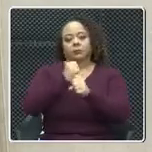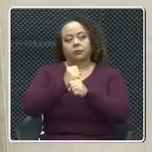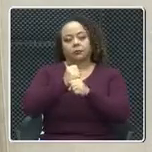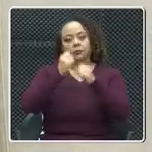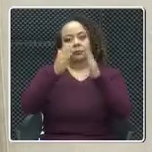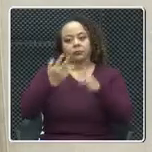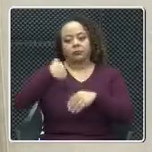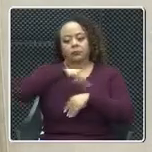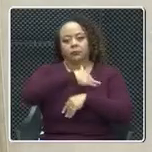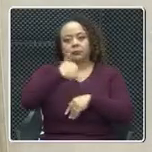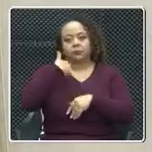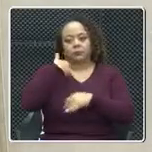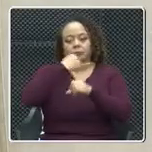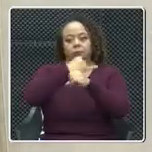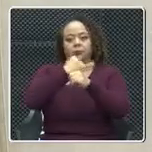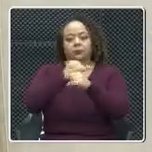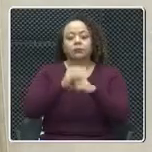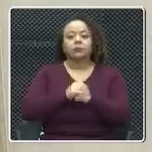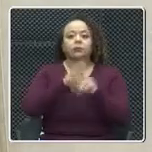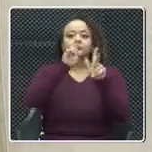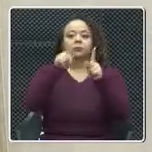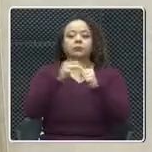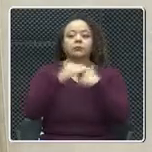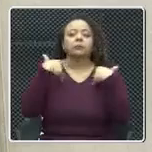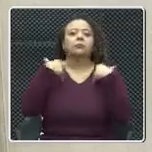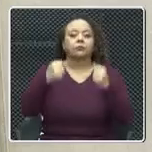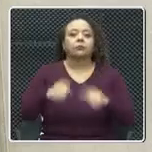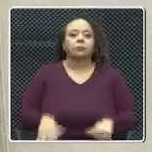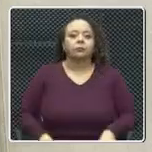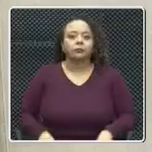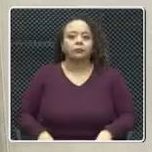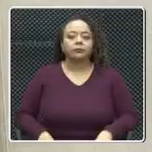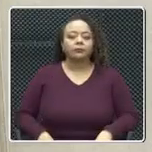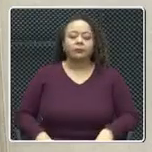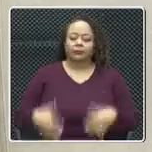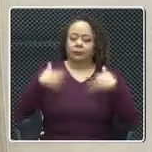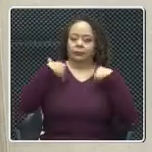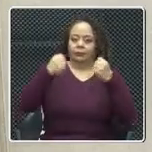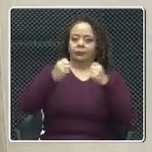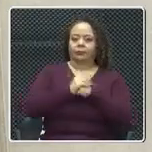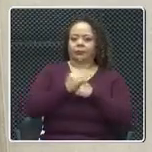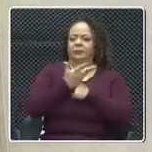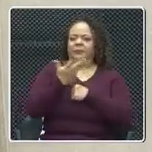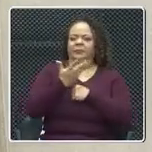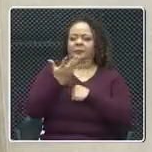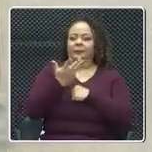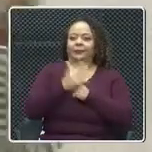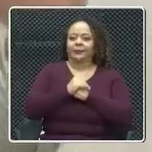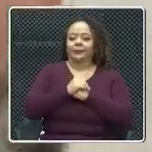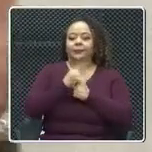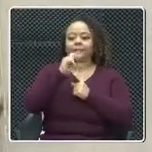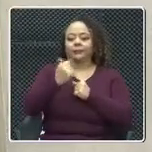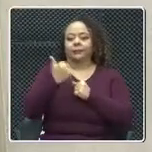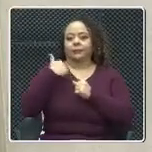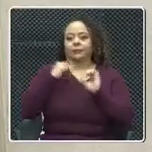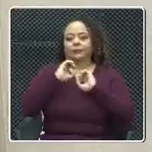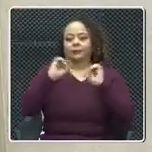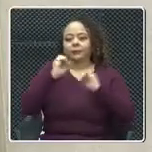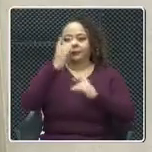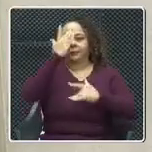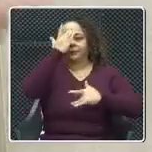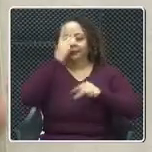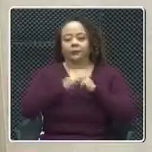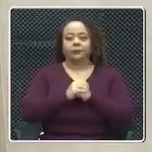nosotros tenemos en nuestra institución son personas sanas, claro, ¿verdad? Sanas uh-huh, en el sentido de que no padecen, digamos, ninguna